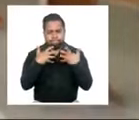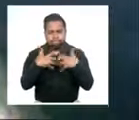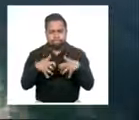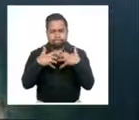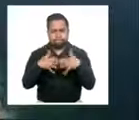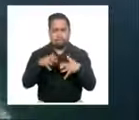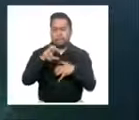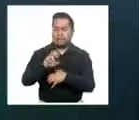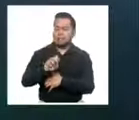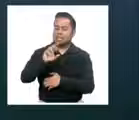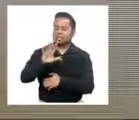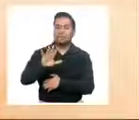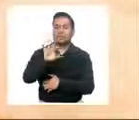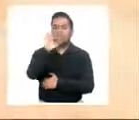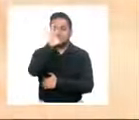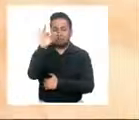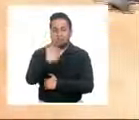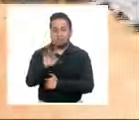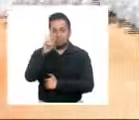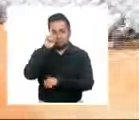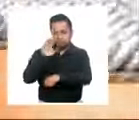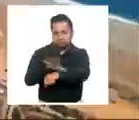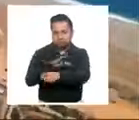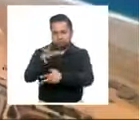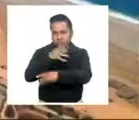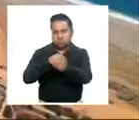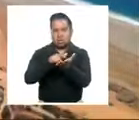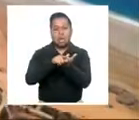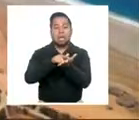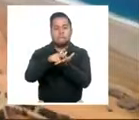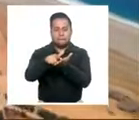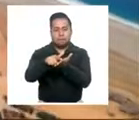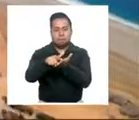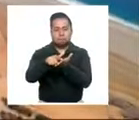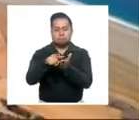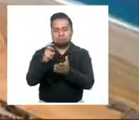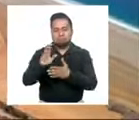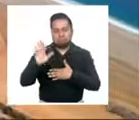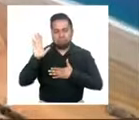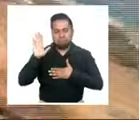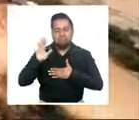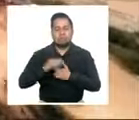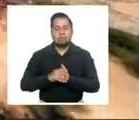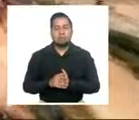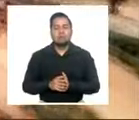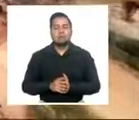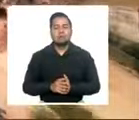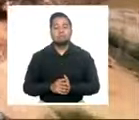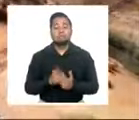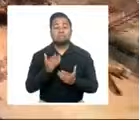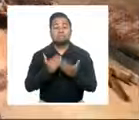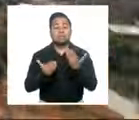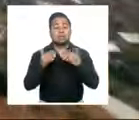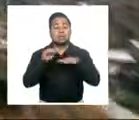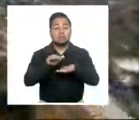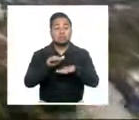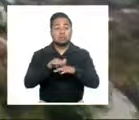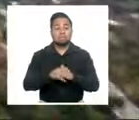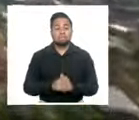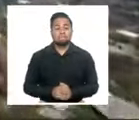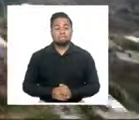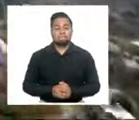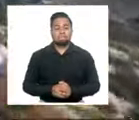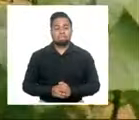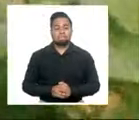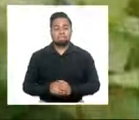el 35% de energías limpias. Ese es el compromiso. Y con respecto a